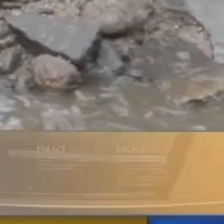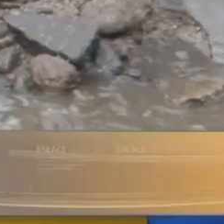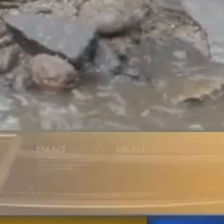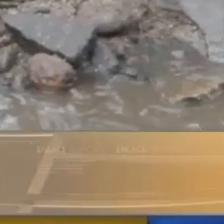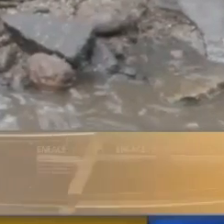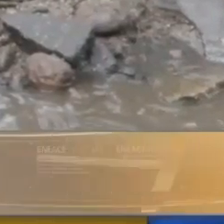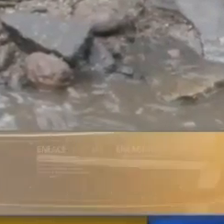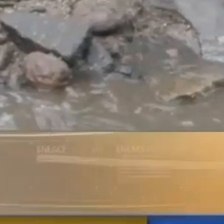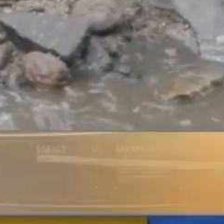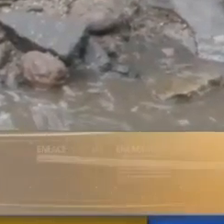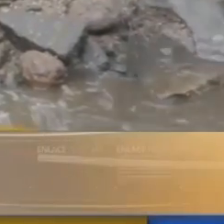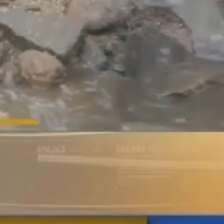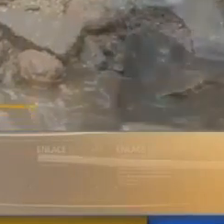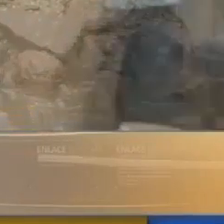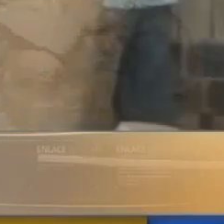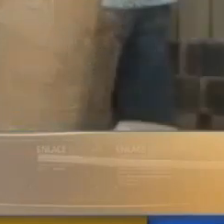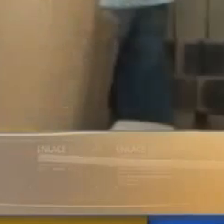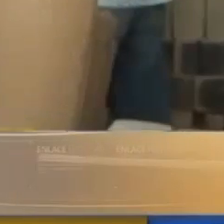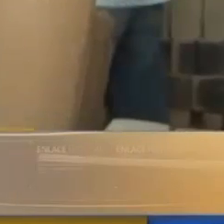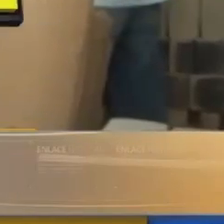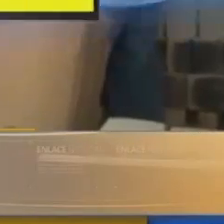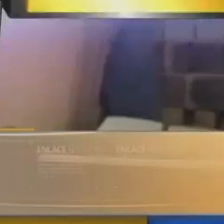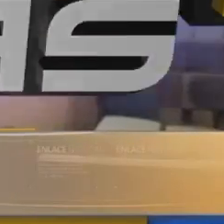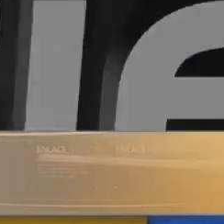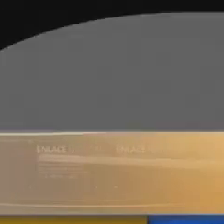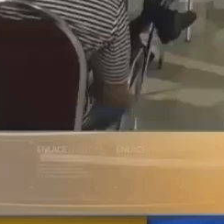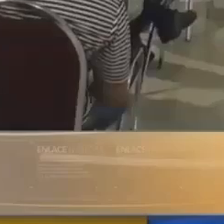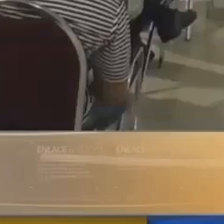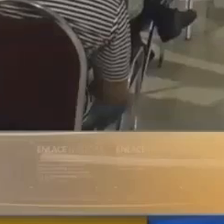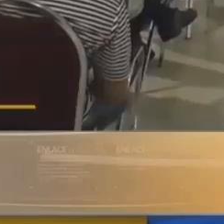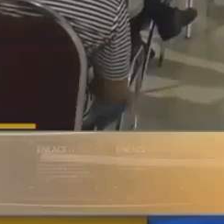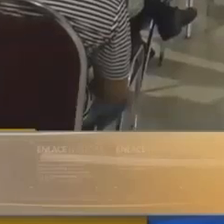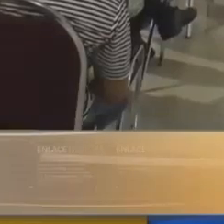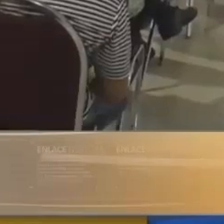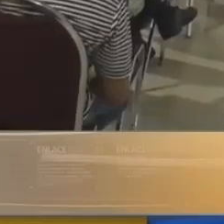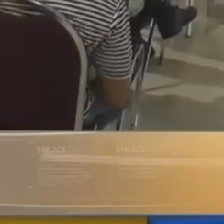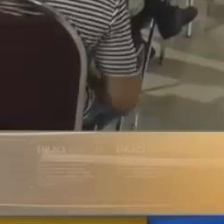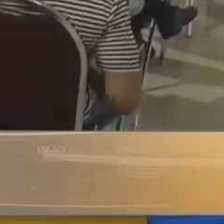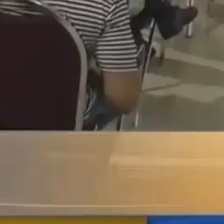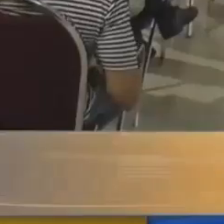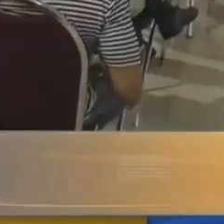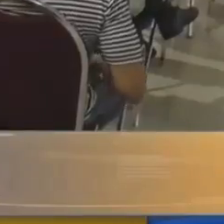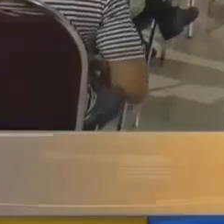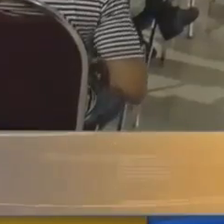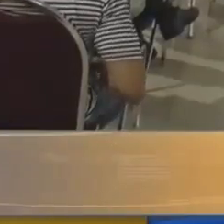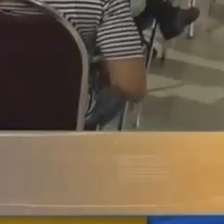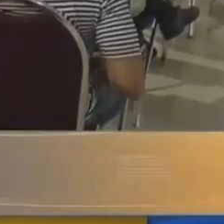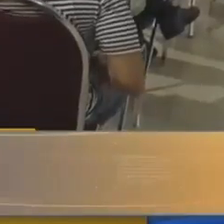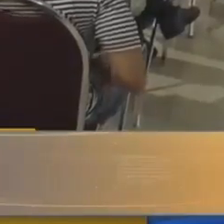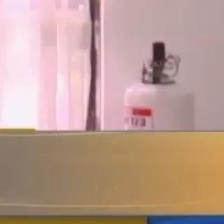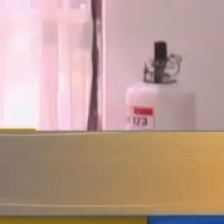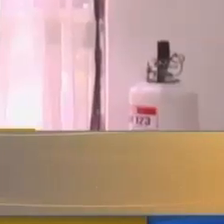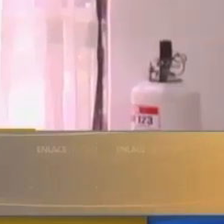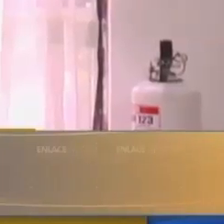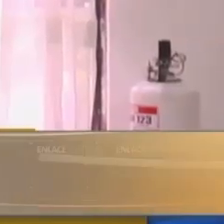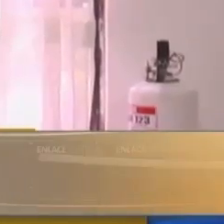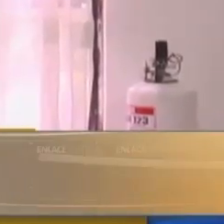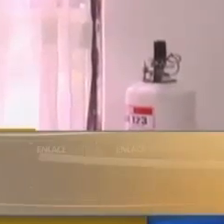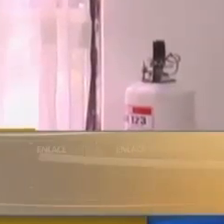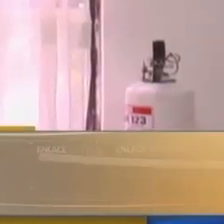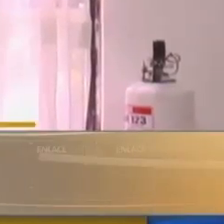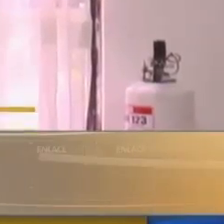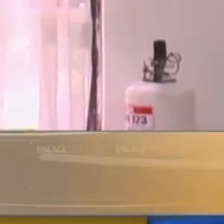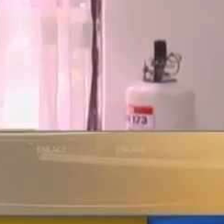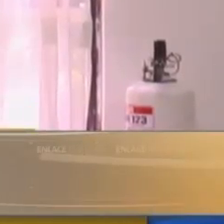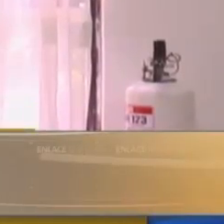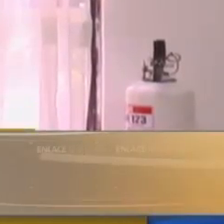actividades lúdico-recreativas que sobre este sector se realizarán. Hoy de 4 a 6 de la tarde el FORCAP socializará con comerciantes del CPC su